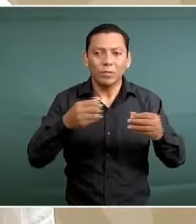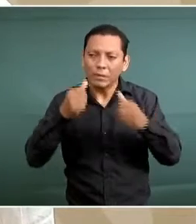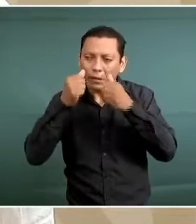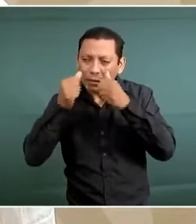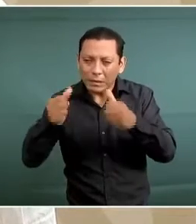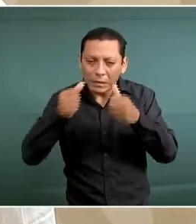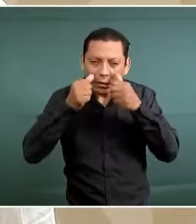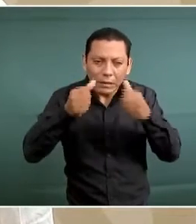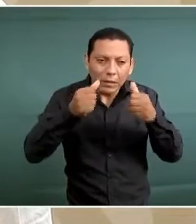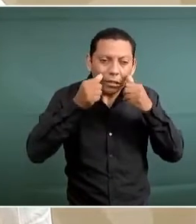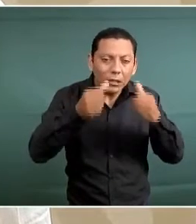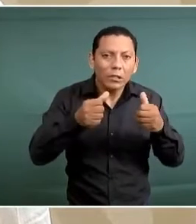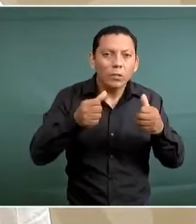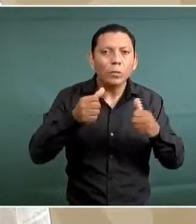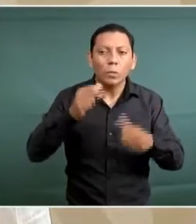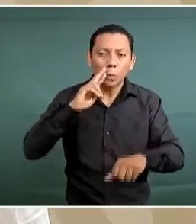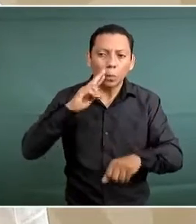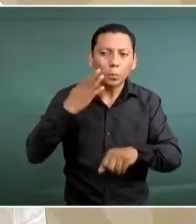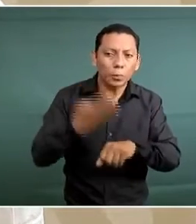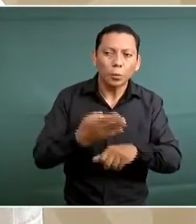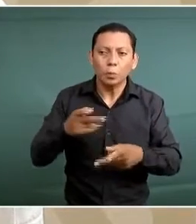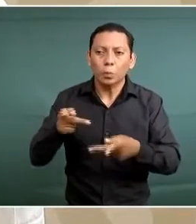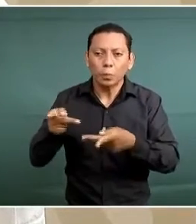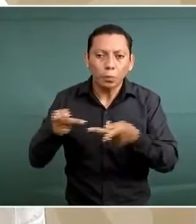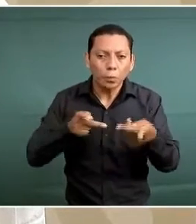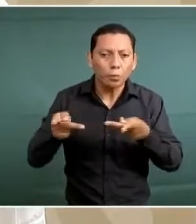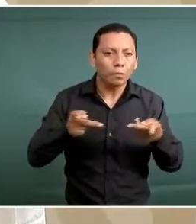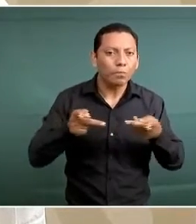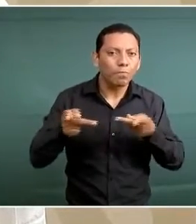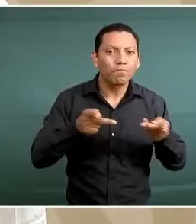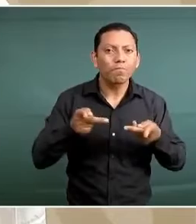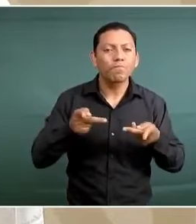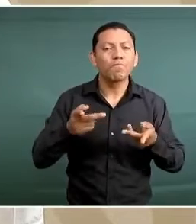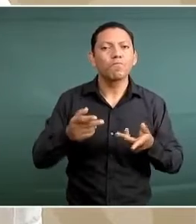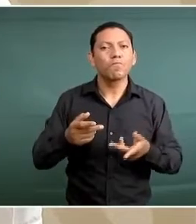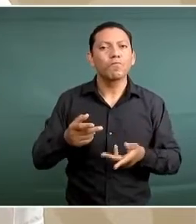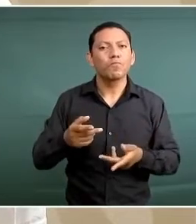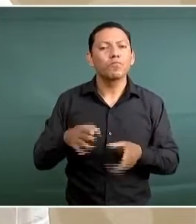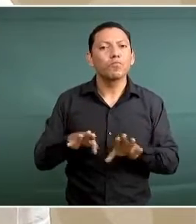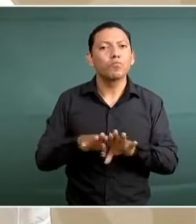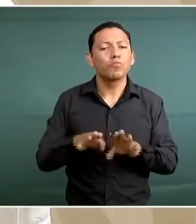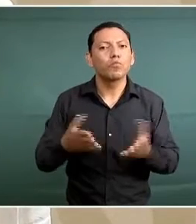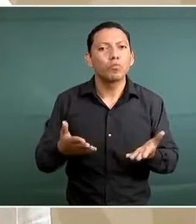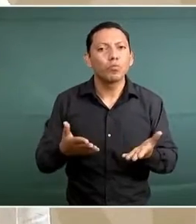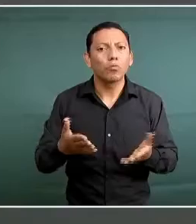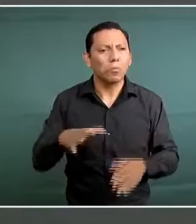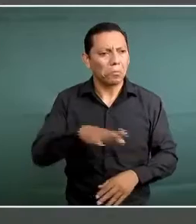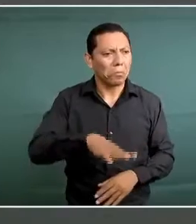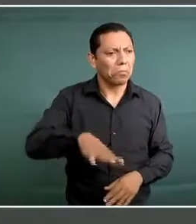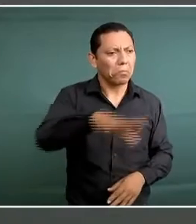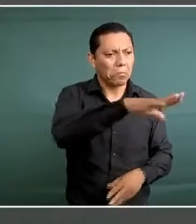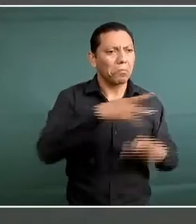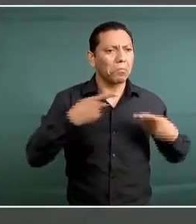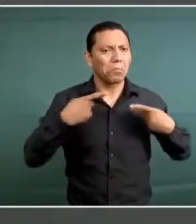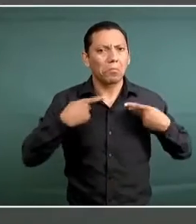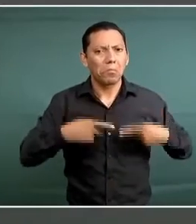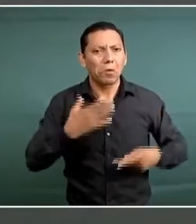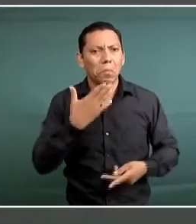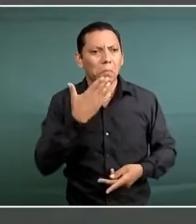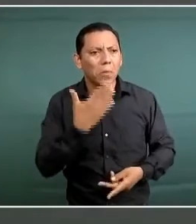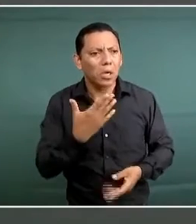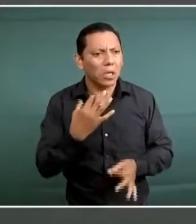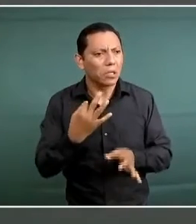con responsabilidad por el buen comportamiento del pueblo por la